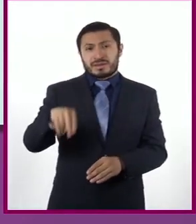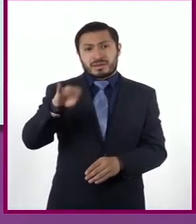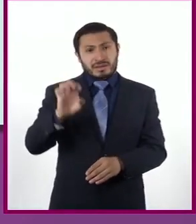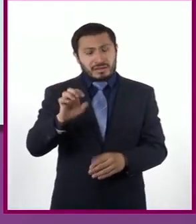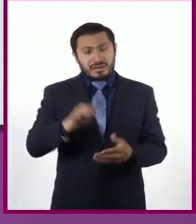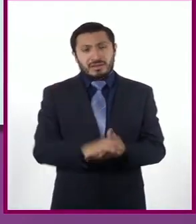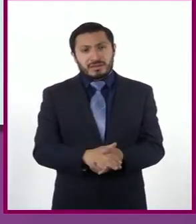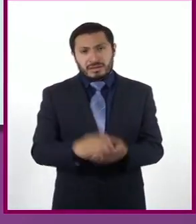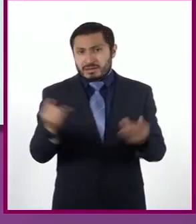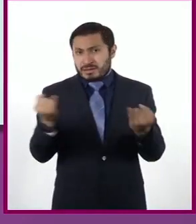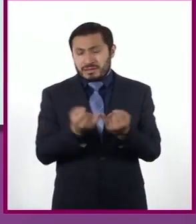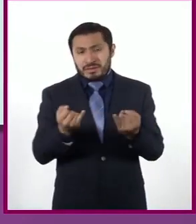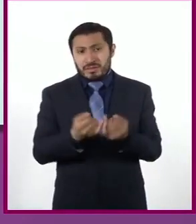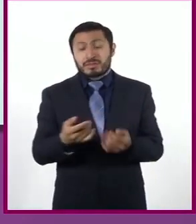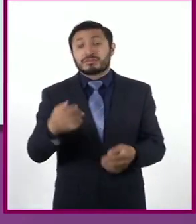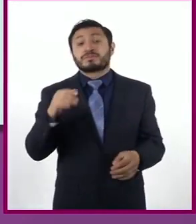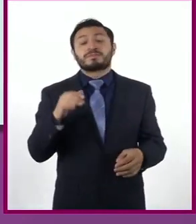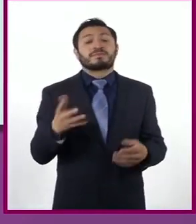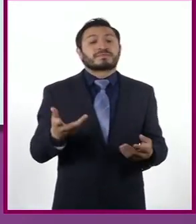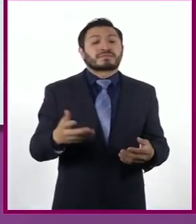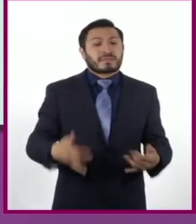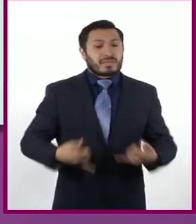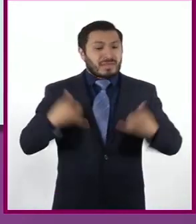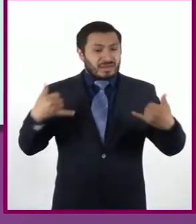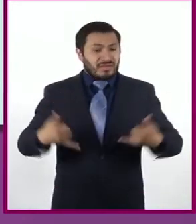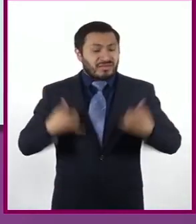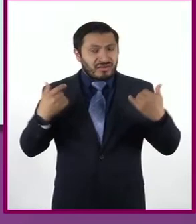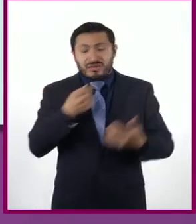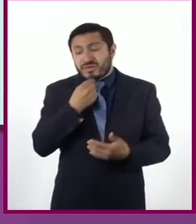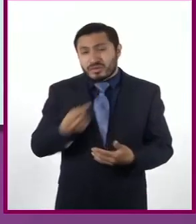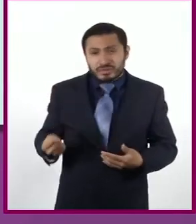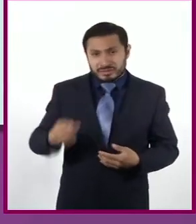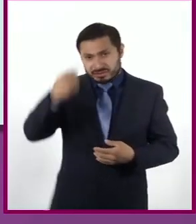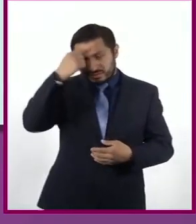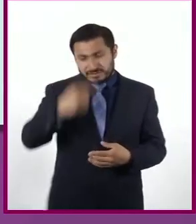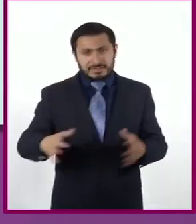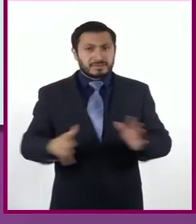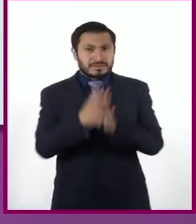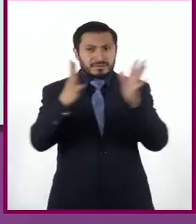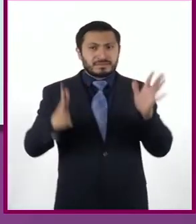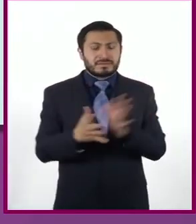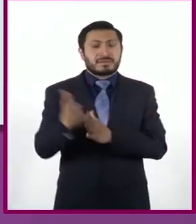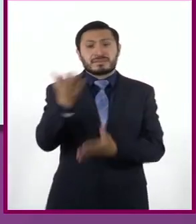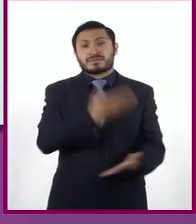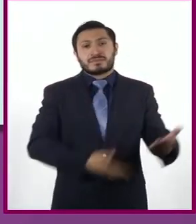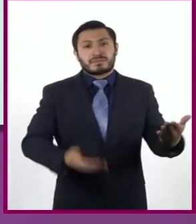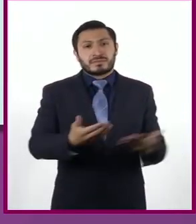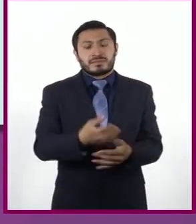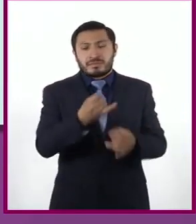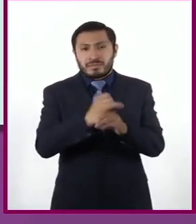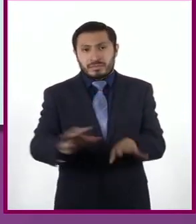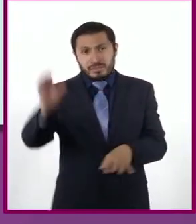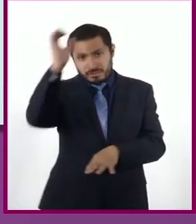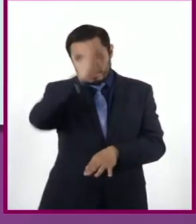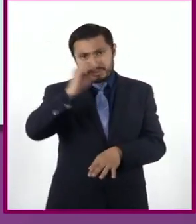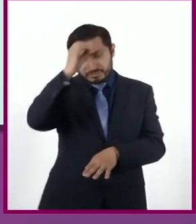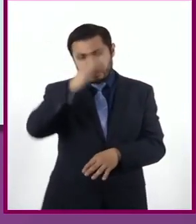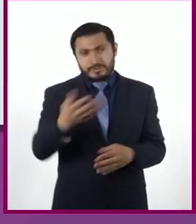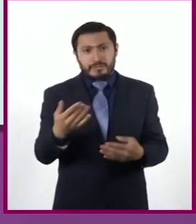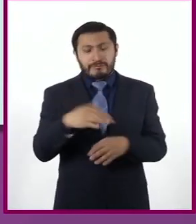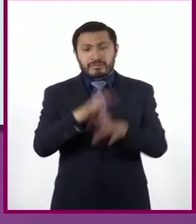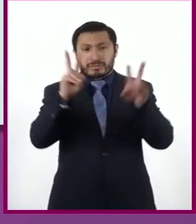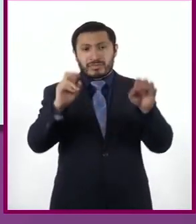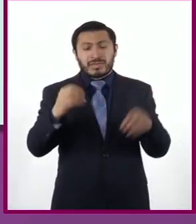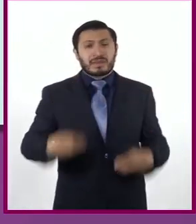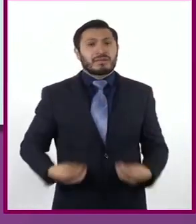como la consulta infantil y juvenil, y participar para compartir sus opiniones sobre situaciones que tienen que ver con la vida